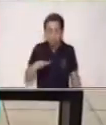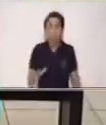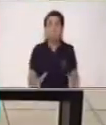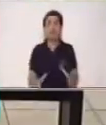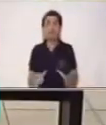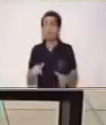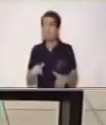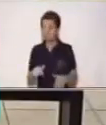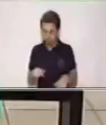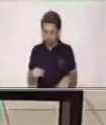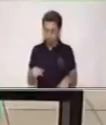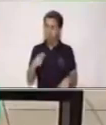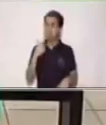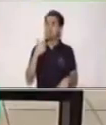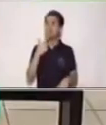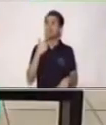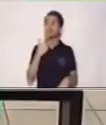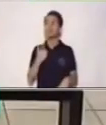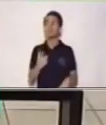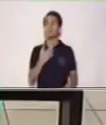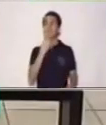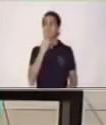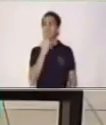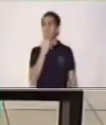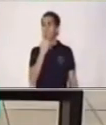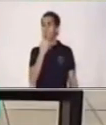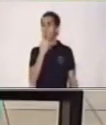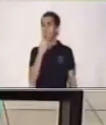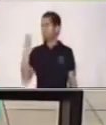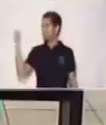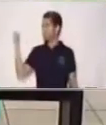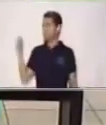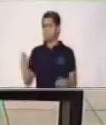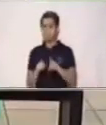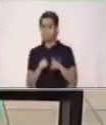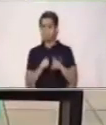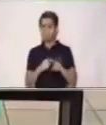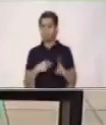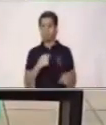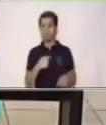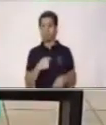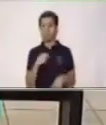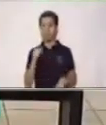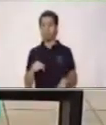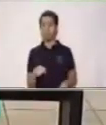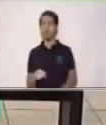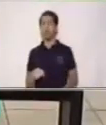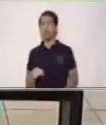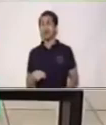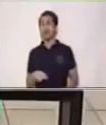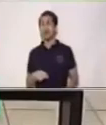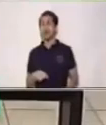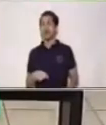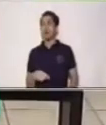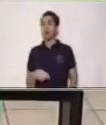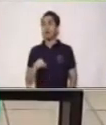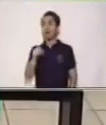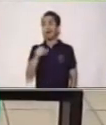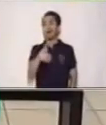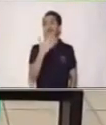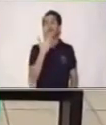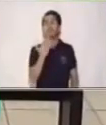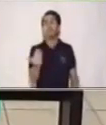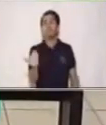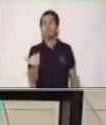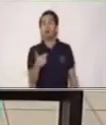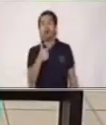La emoción de enojado, ¿verdad? Como les decía, en este caso el participante nos puede decir, ¿en